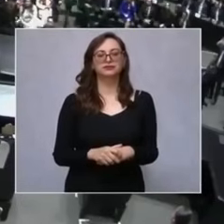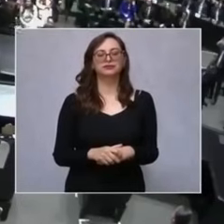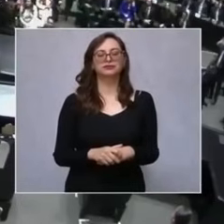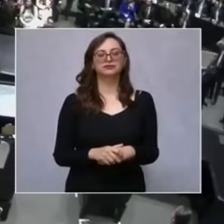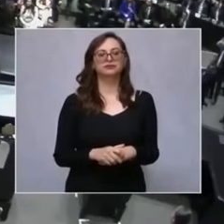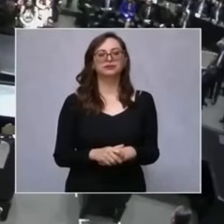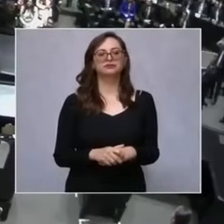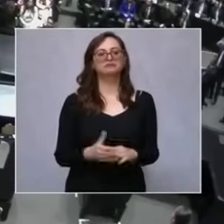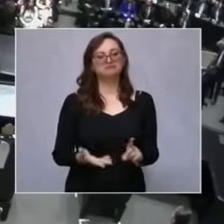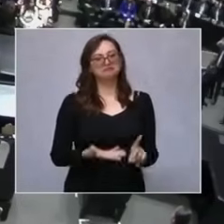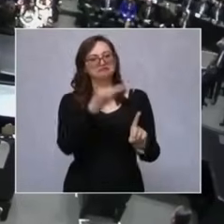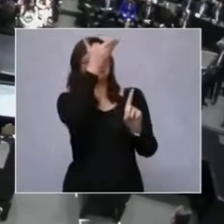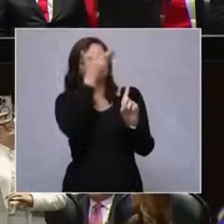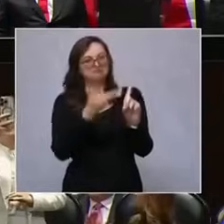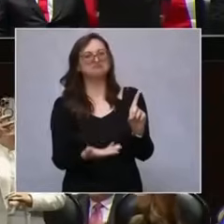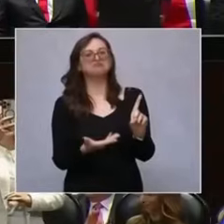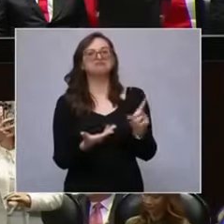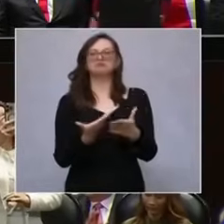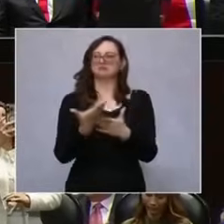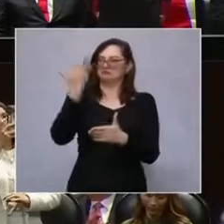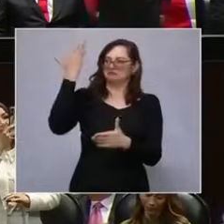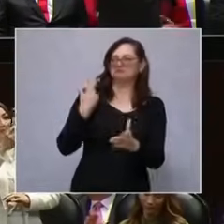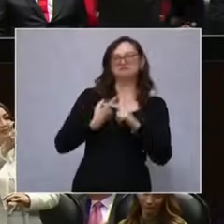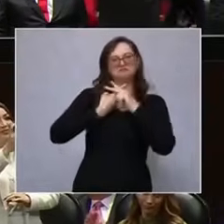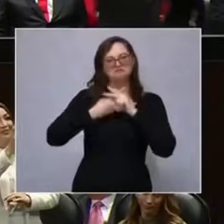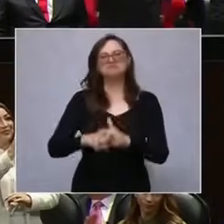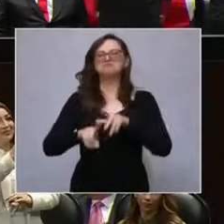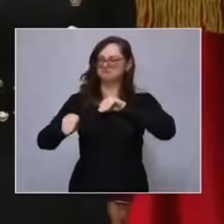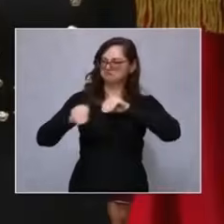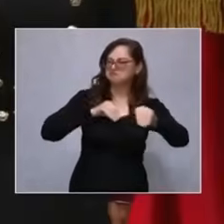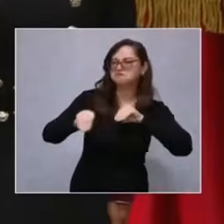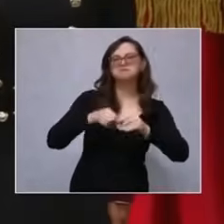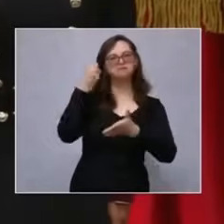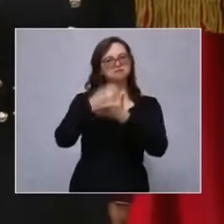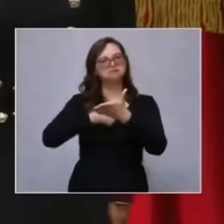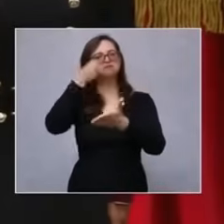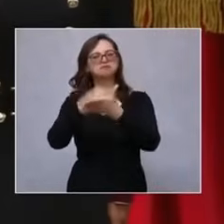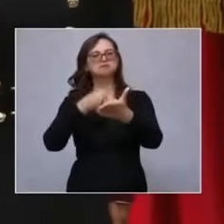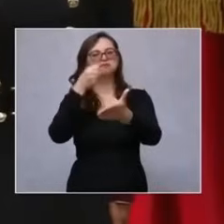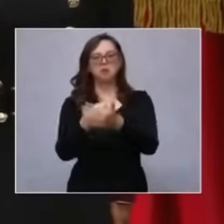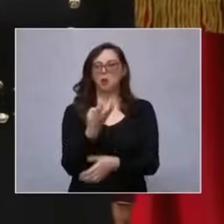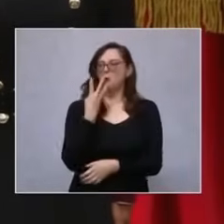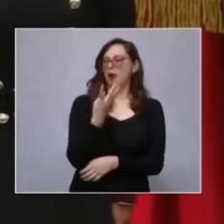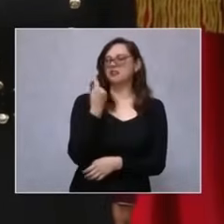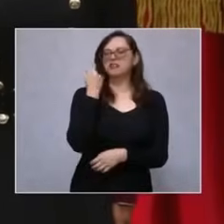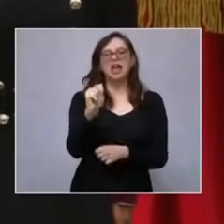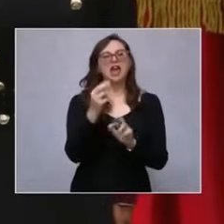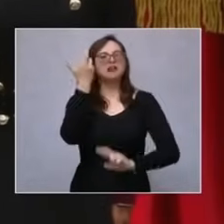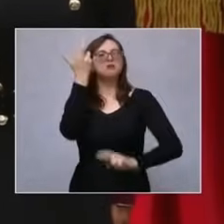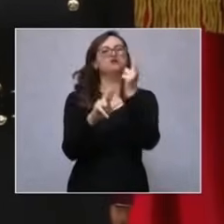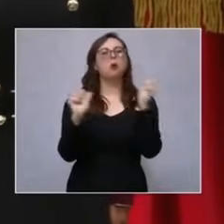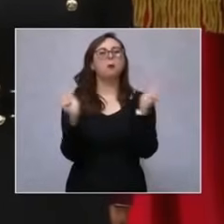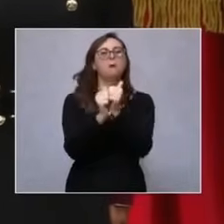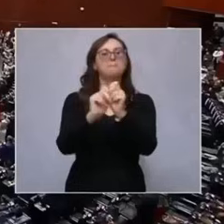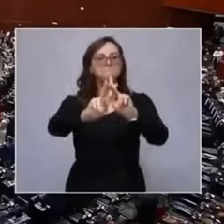vez que veo que una presidenta nueva elogia tanto a uno que sale, porque generalmente hay mucha